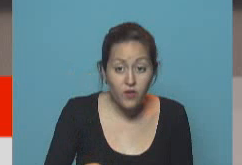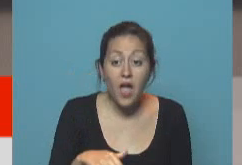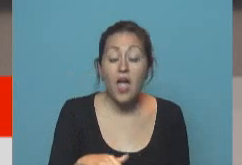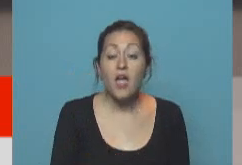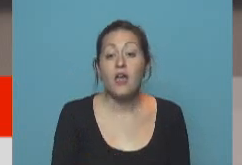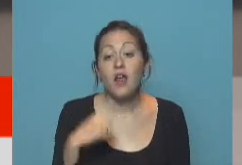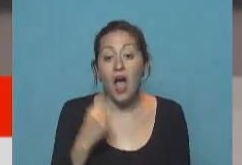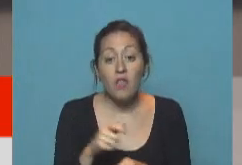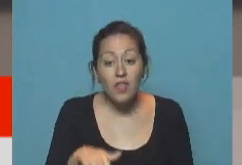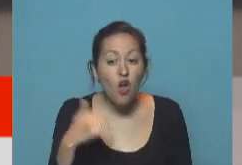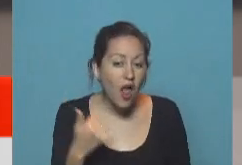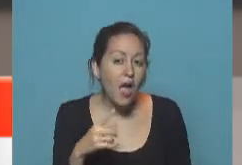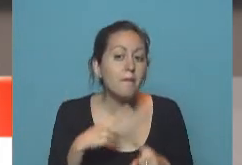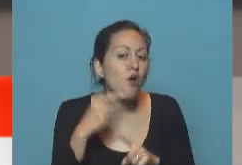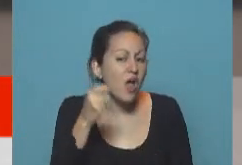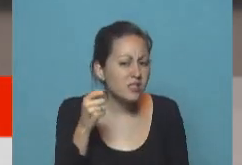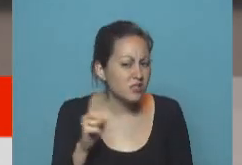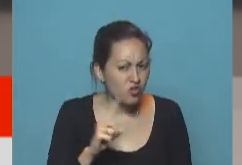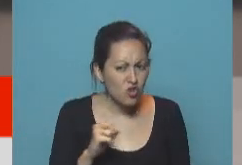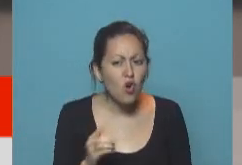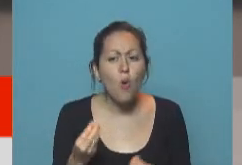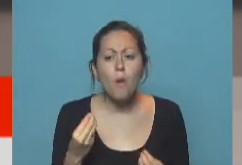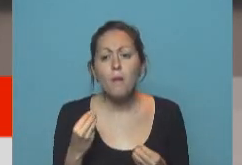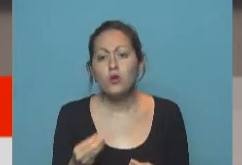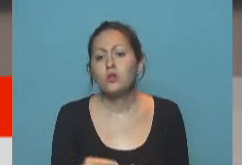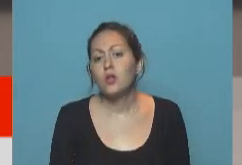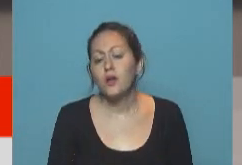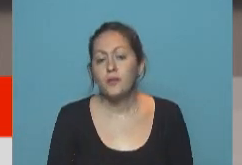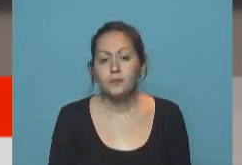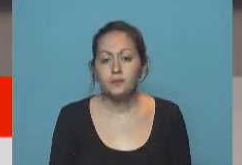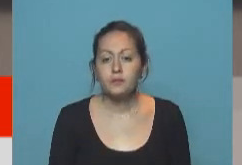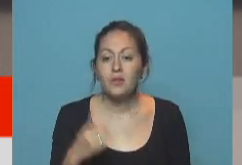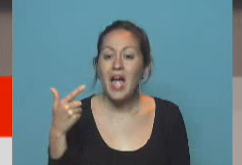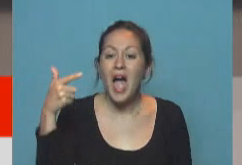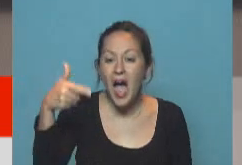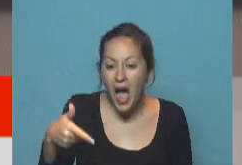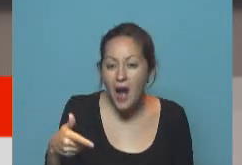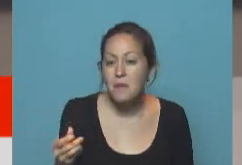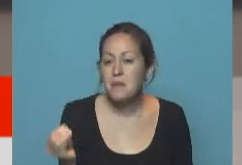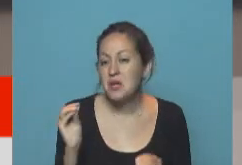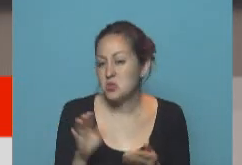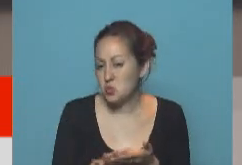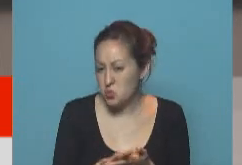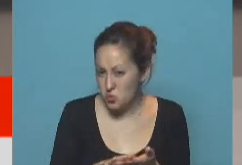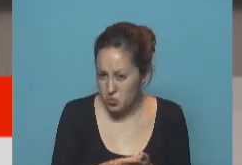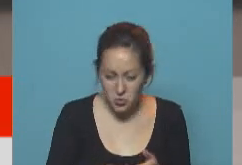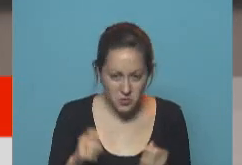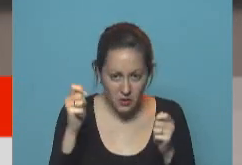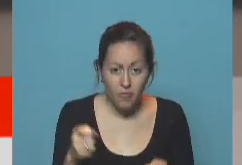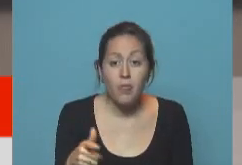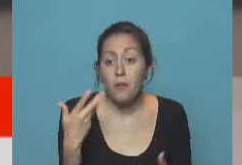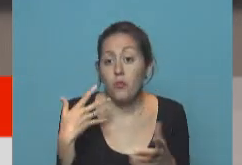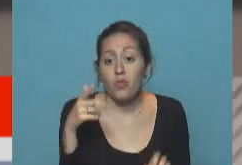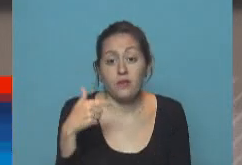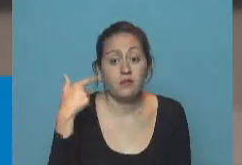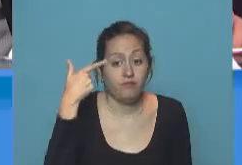no por asesinato, sino por dar ilegalmente un arma a Nisman, arma que Nisman habría utilizado para